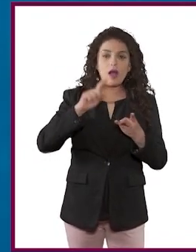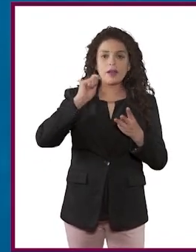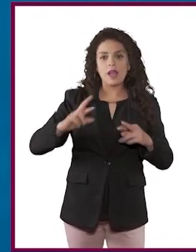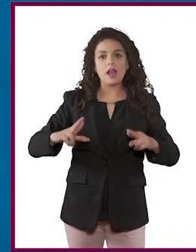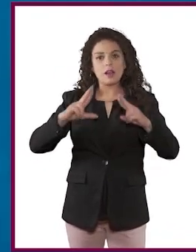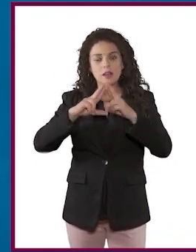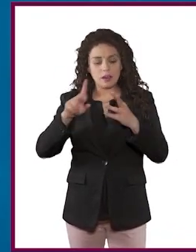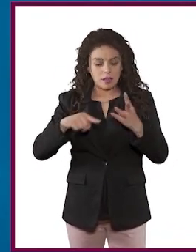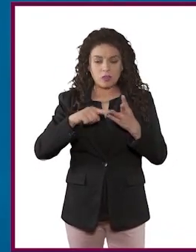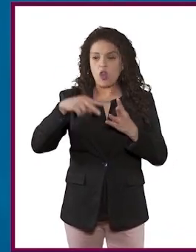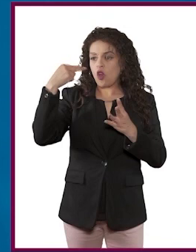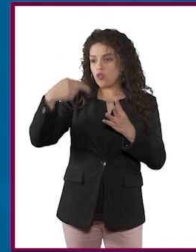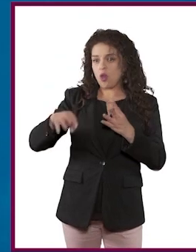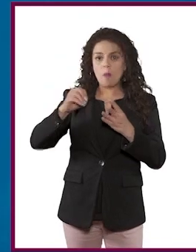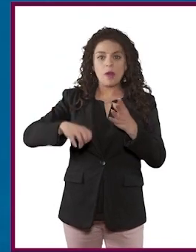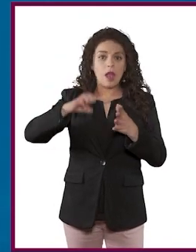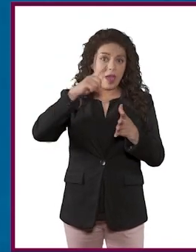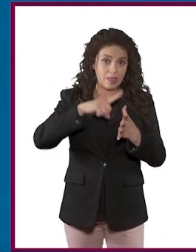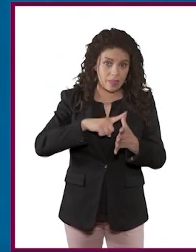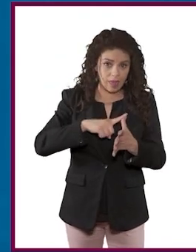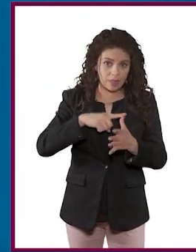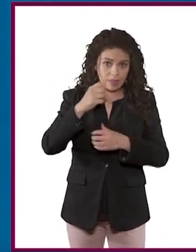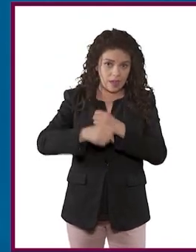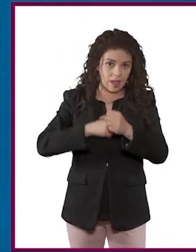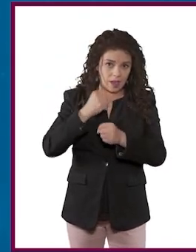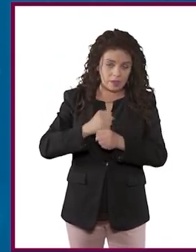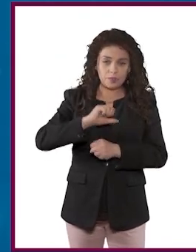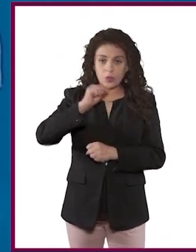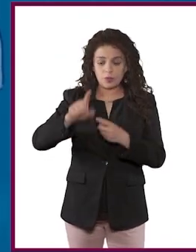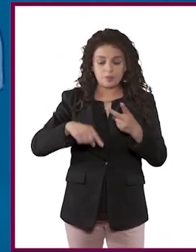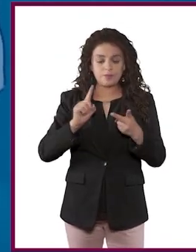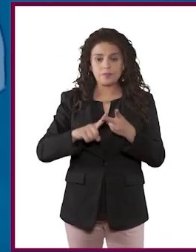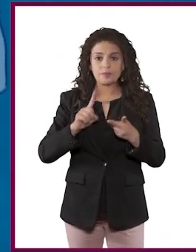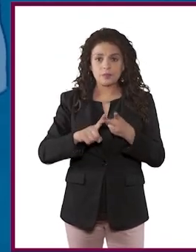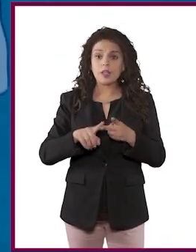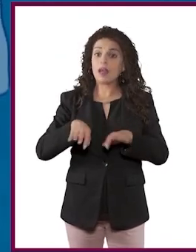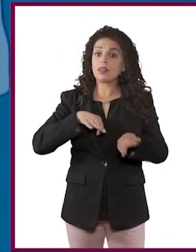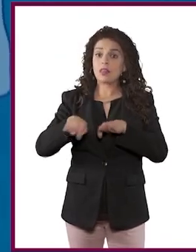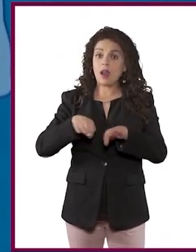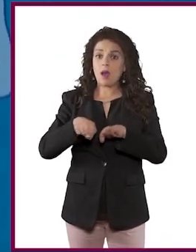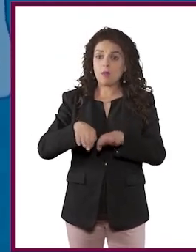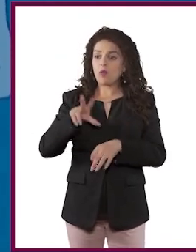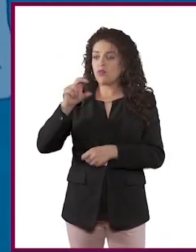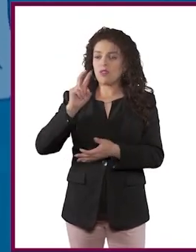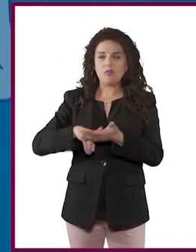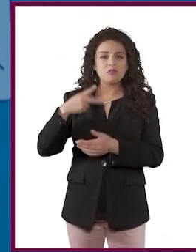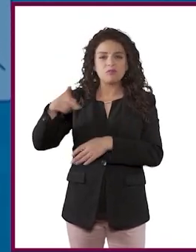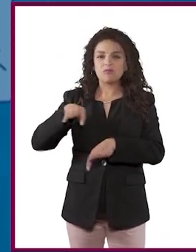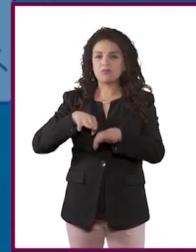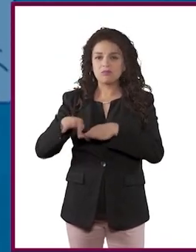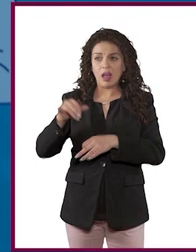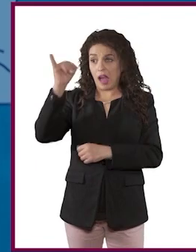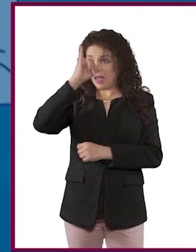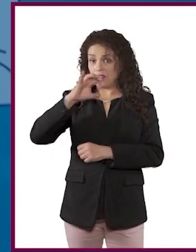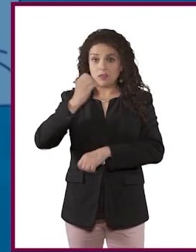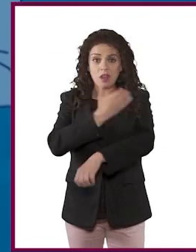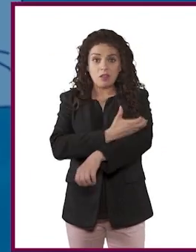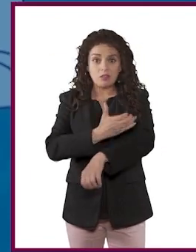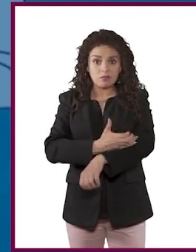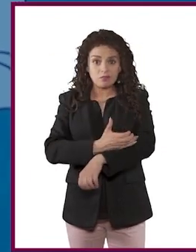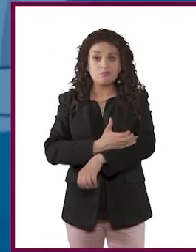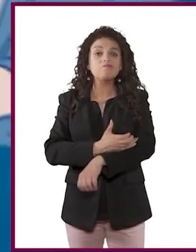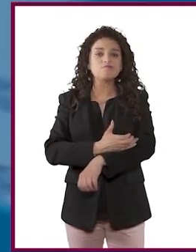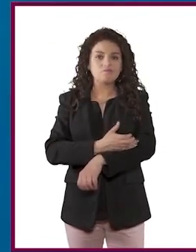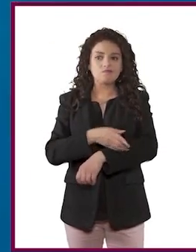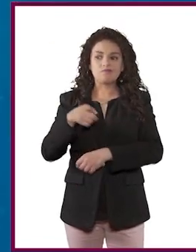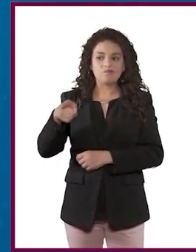religiosas, tu nombre o tu edad. La siguiente variante es la desvalorización de tu trabajo. Tus jefes o tus compañeros